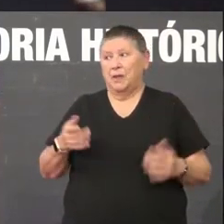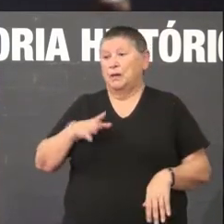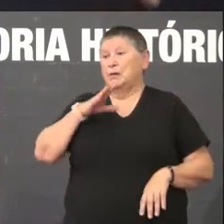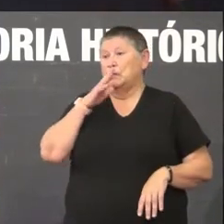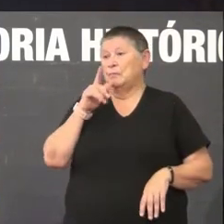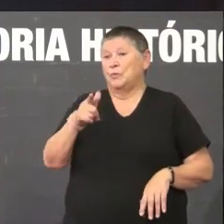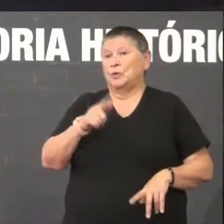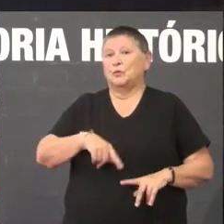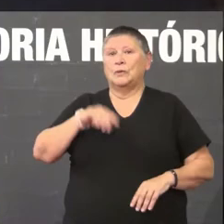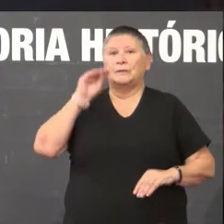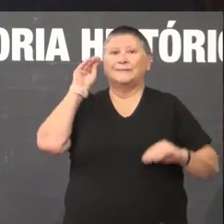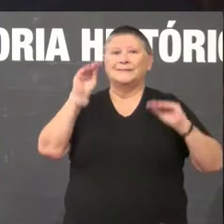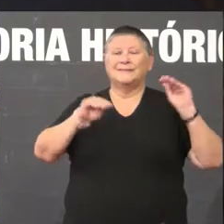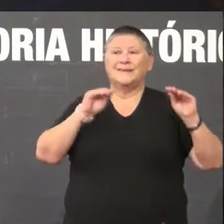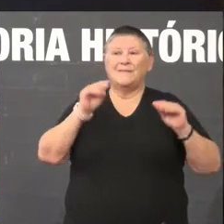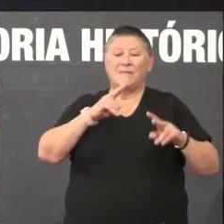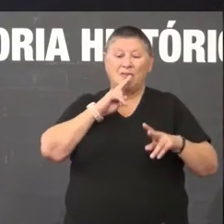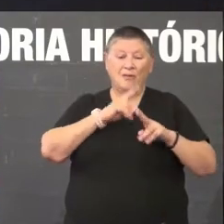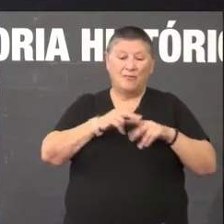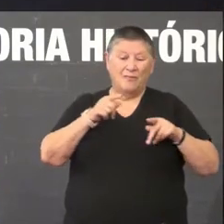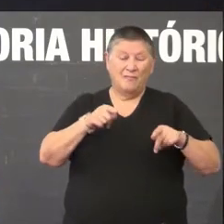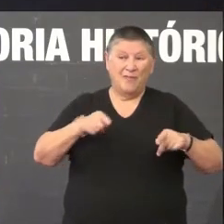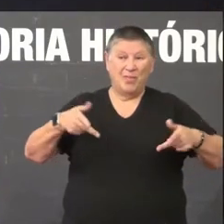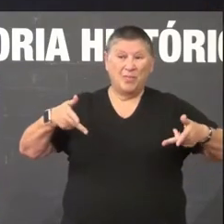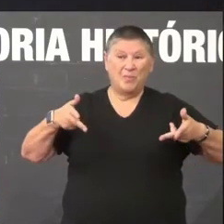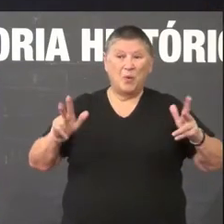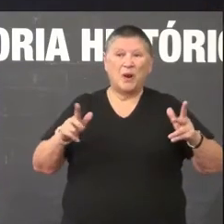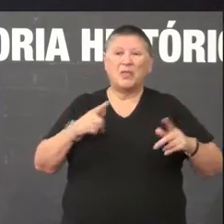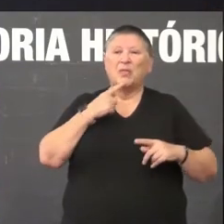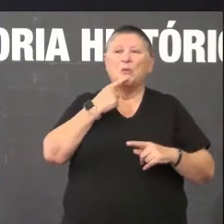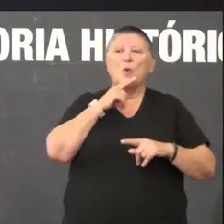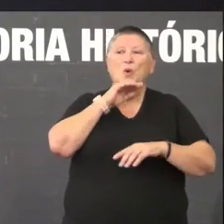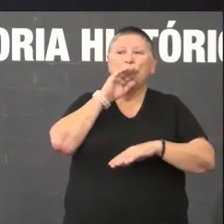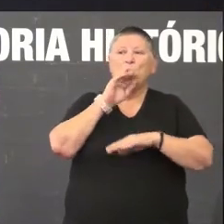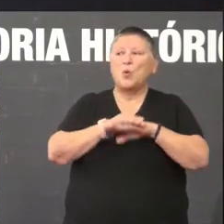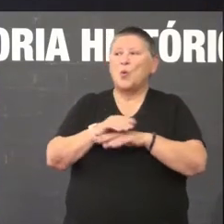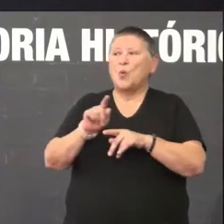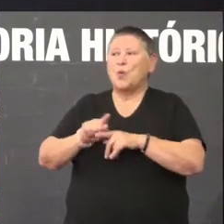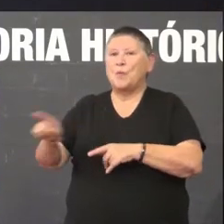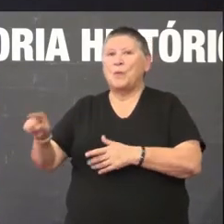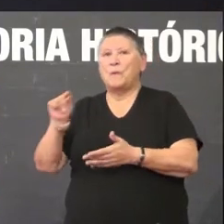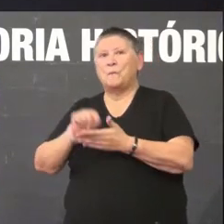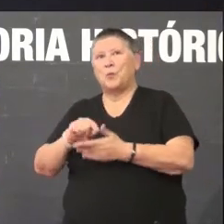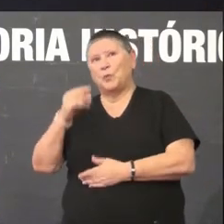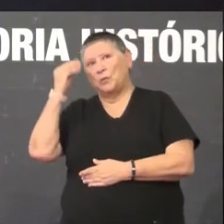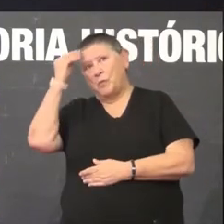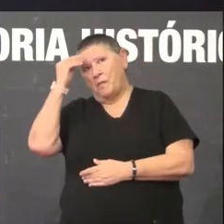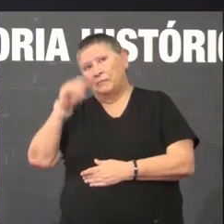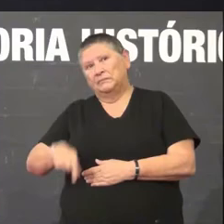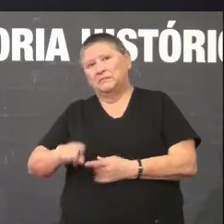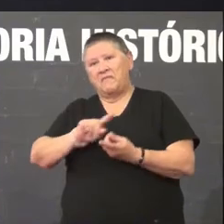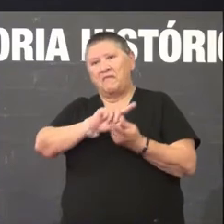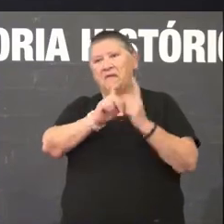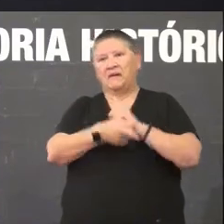a chamada democracia non cumpriu ni mínimamente as expectativas de un cambio de